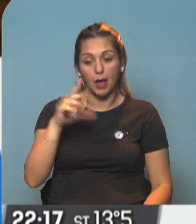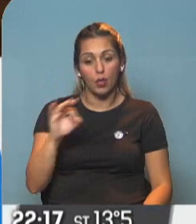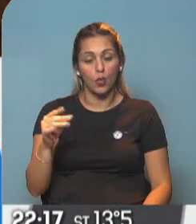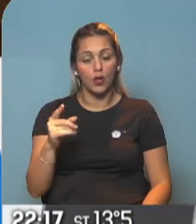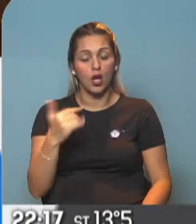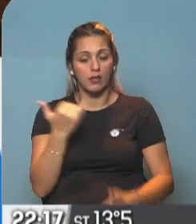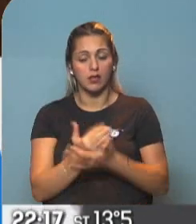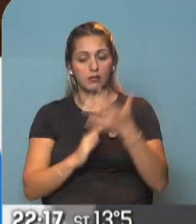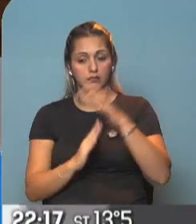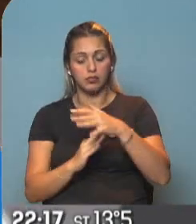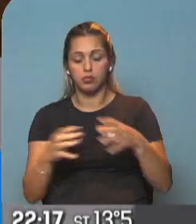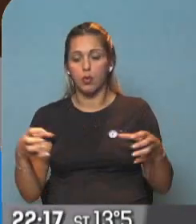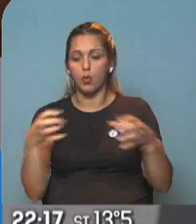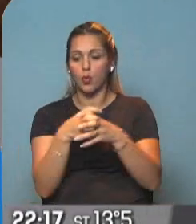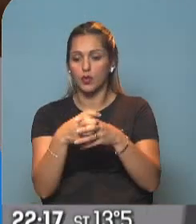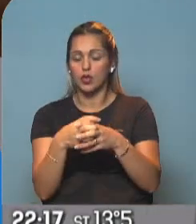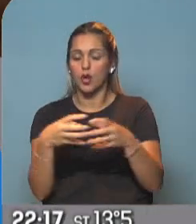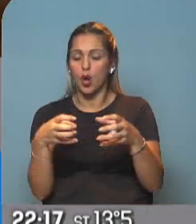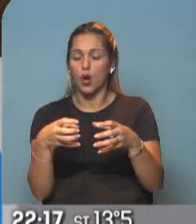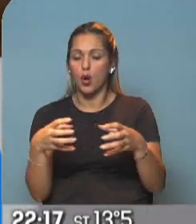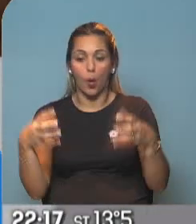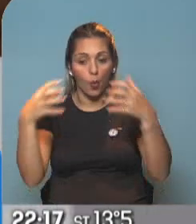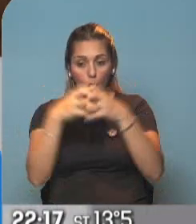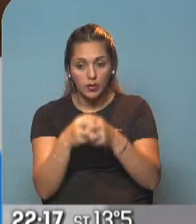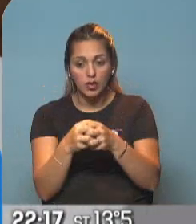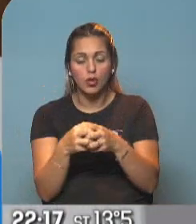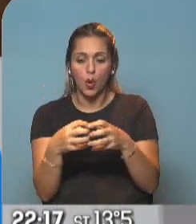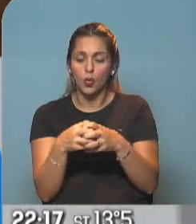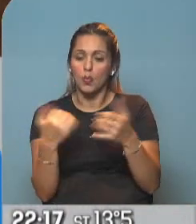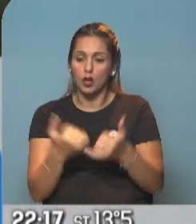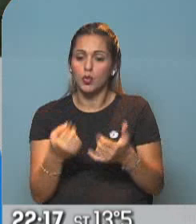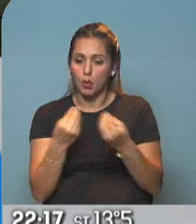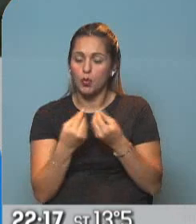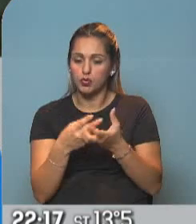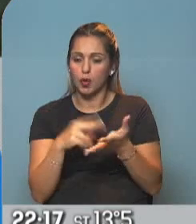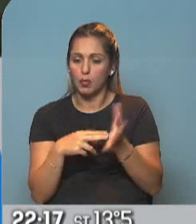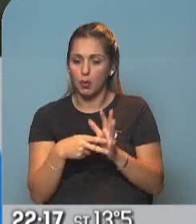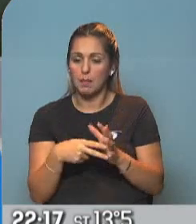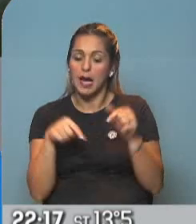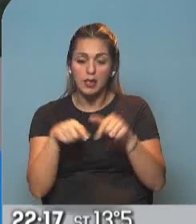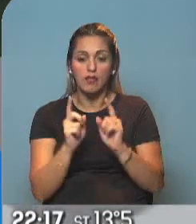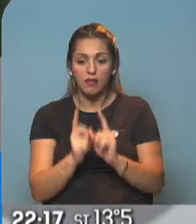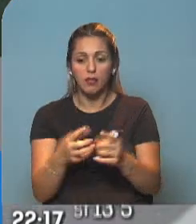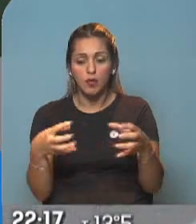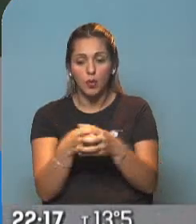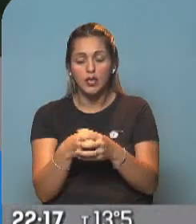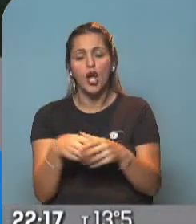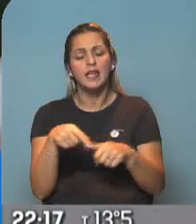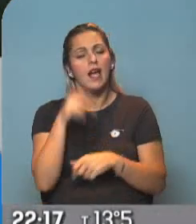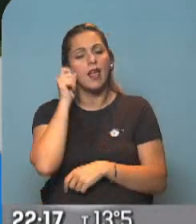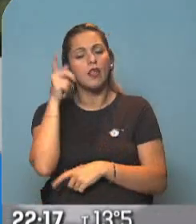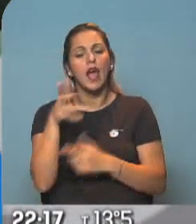mantener unido un oficialismo que tuvo complicaciones bastante serias. Y esta idea del nuevo